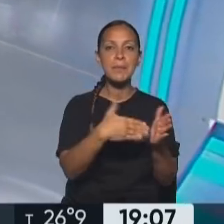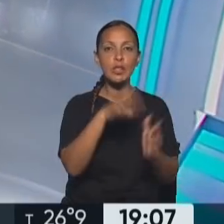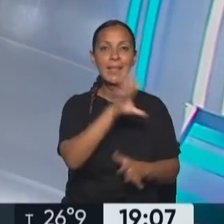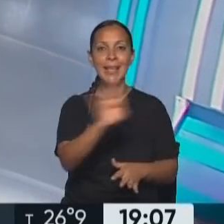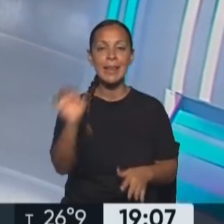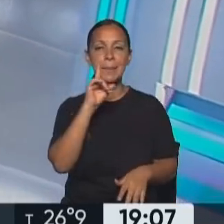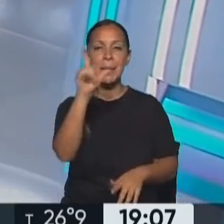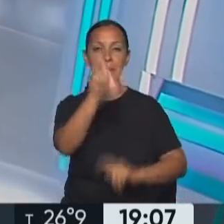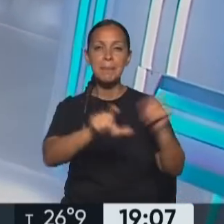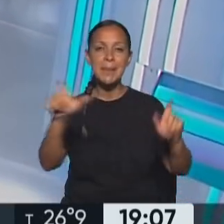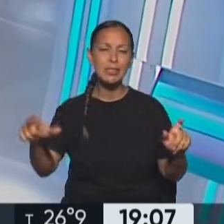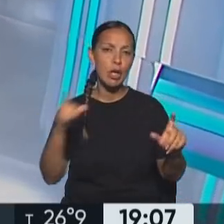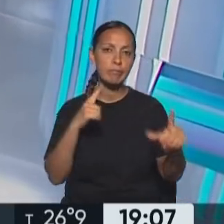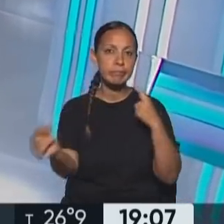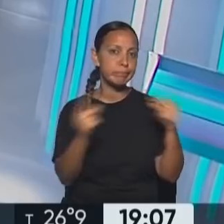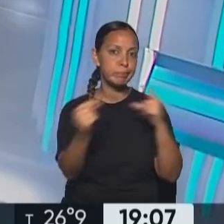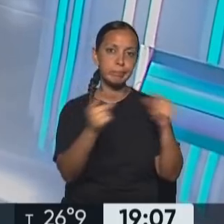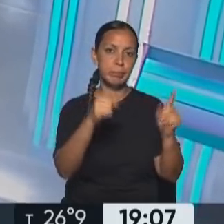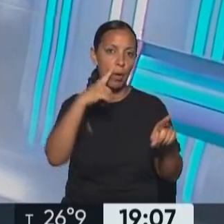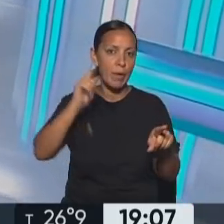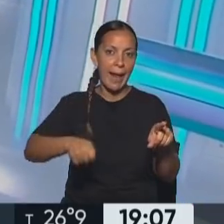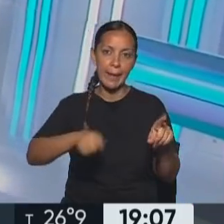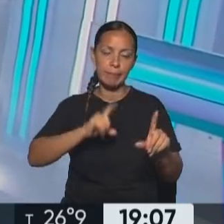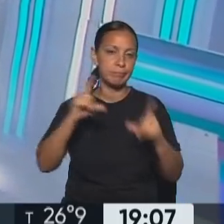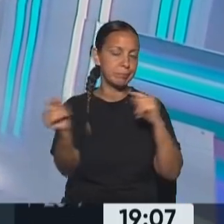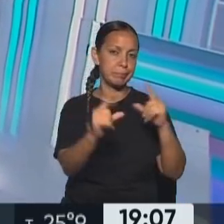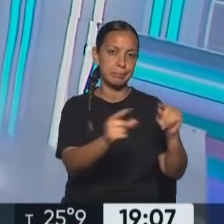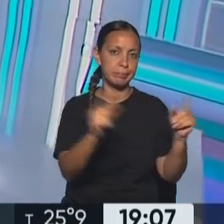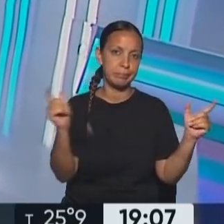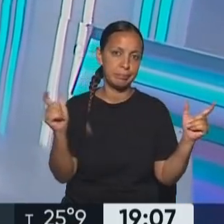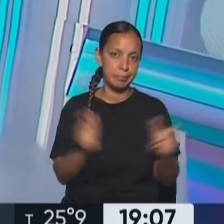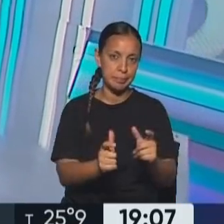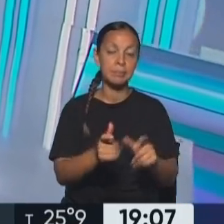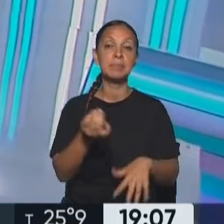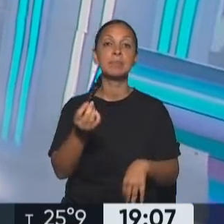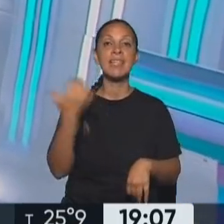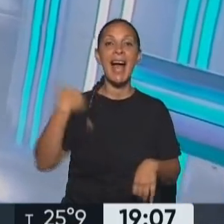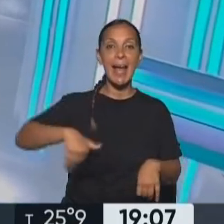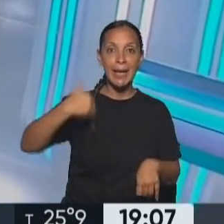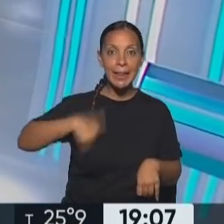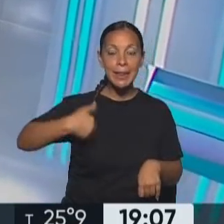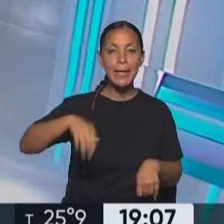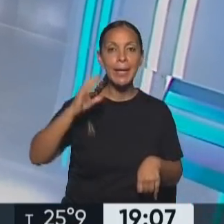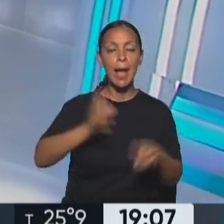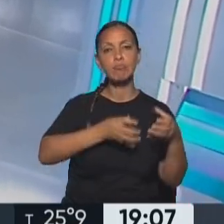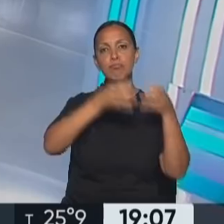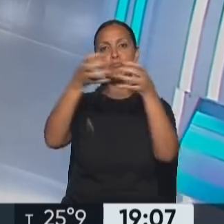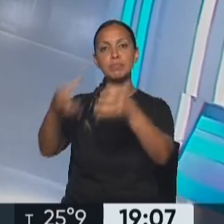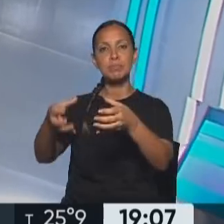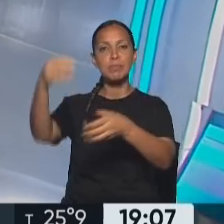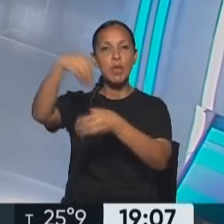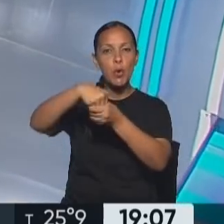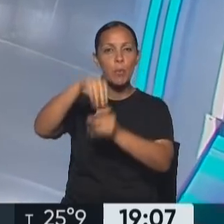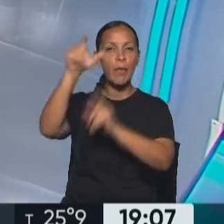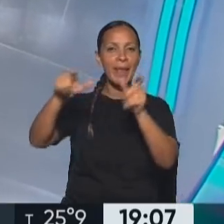las que huyeron de Ucrania, y la Argentina envió a una comisión de cascos blancos